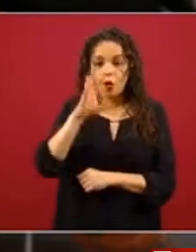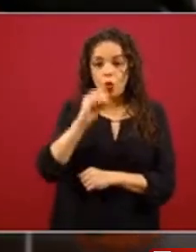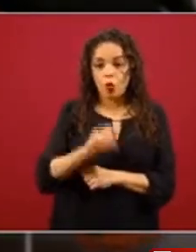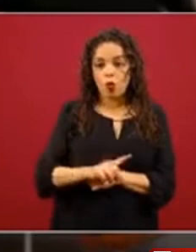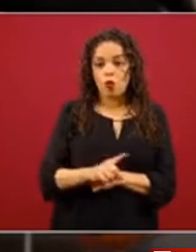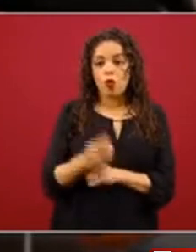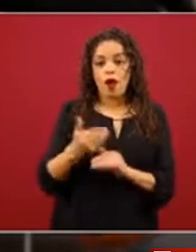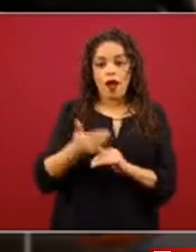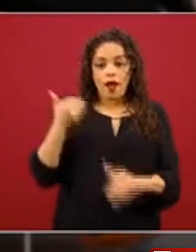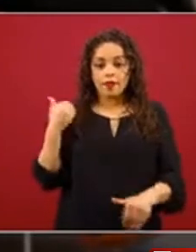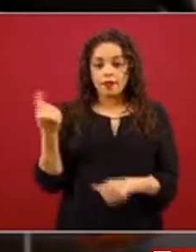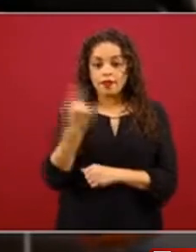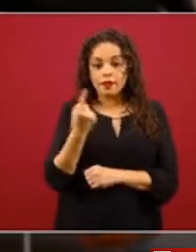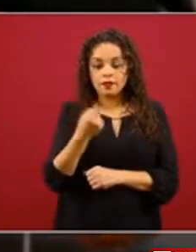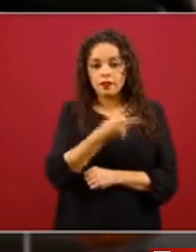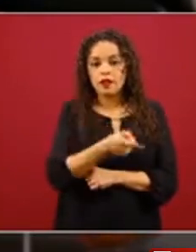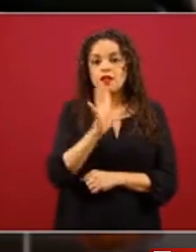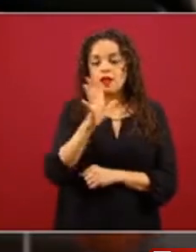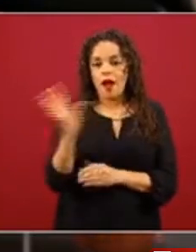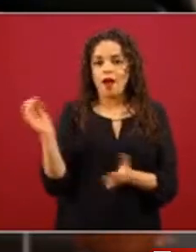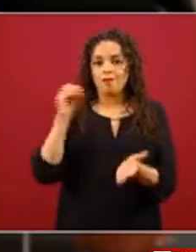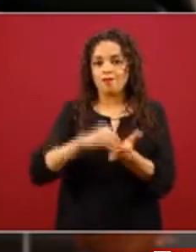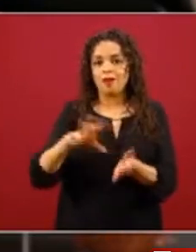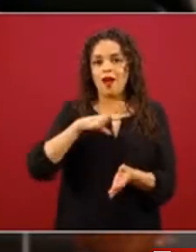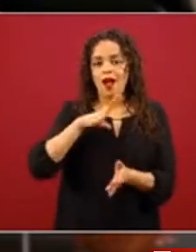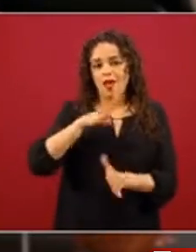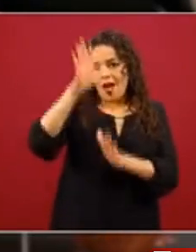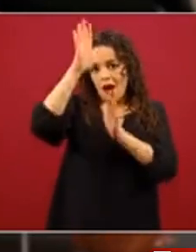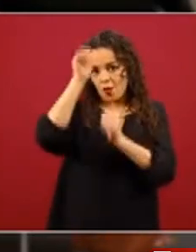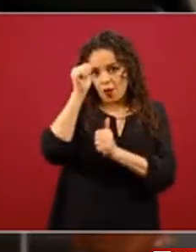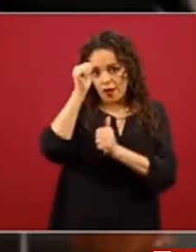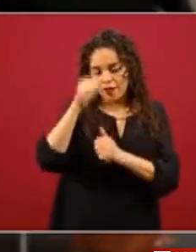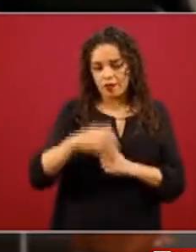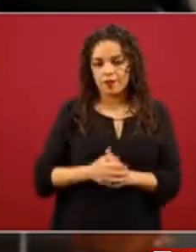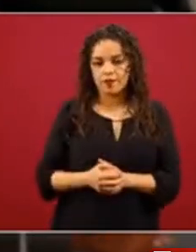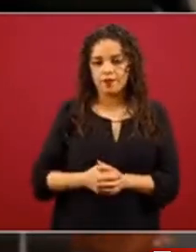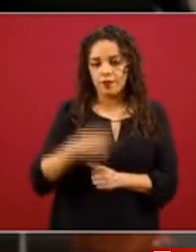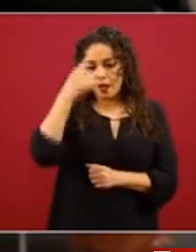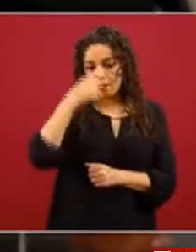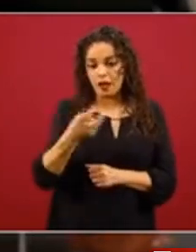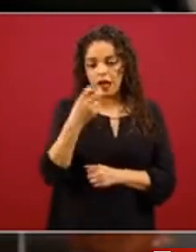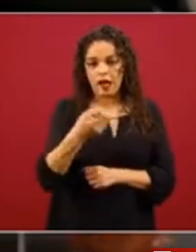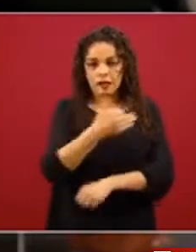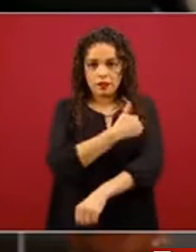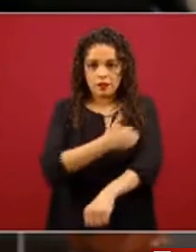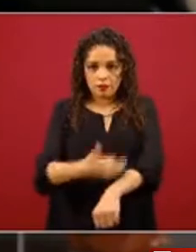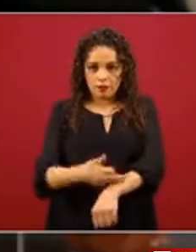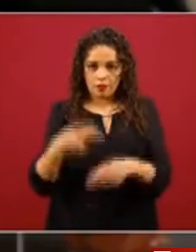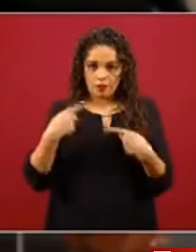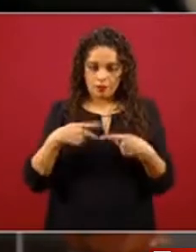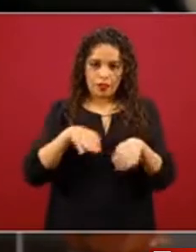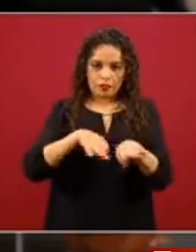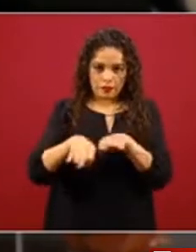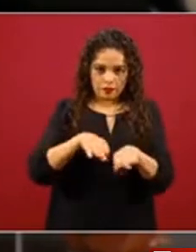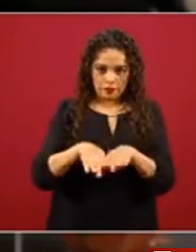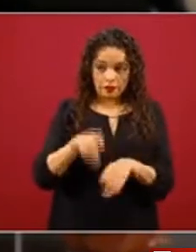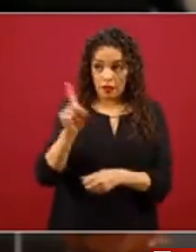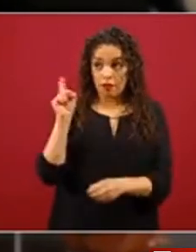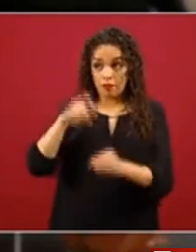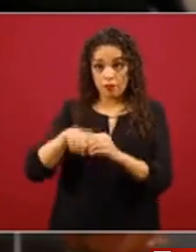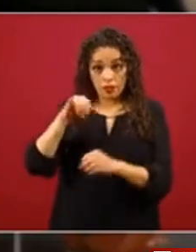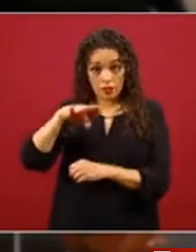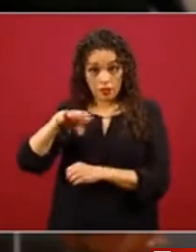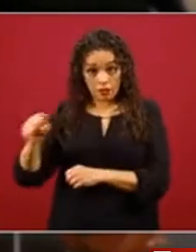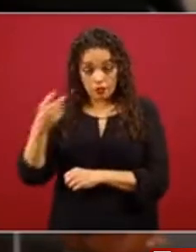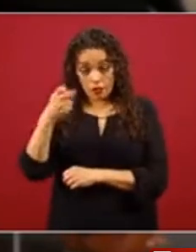activara el convenio. ¿Qué opción hay para las familias de estos trabajadores? Si son trabajadores del IMSS, se considera como un